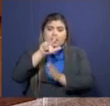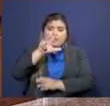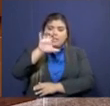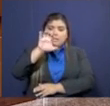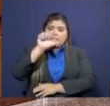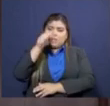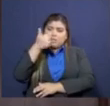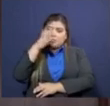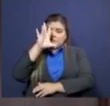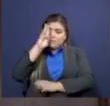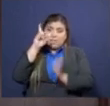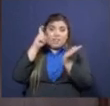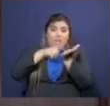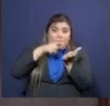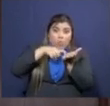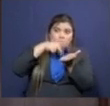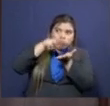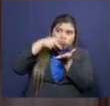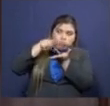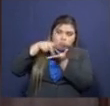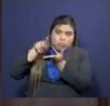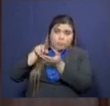2.317 en déficit,